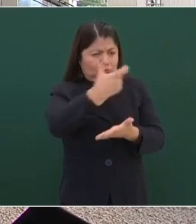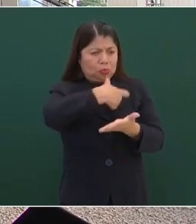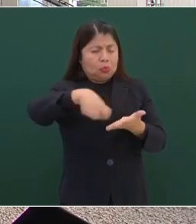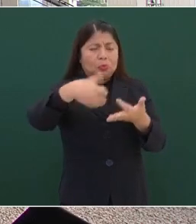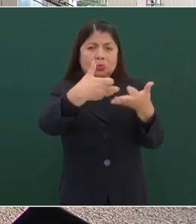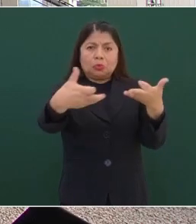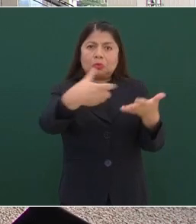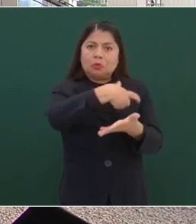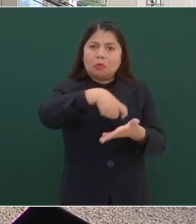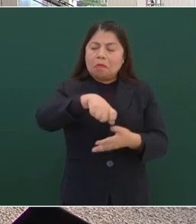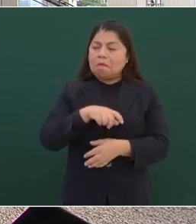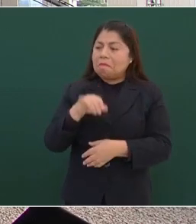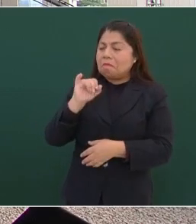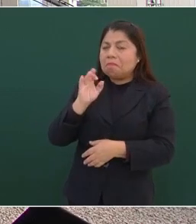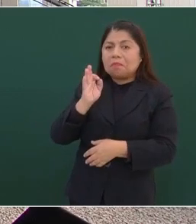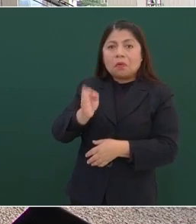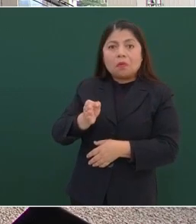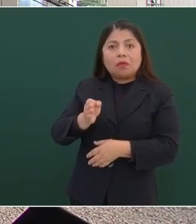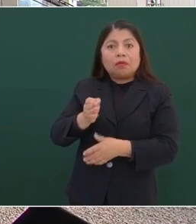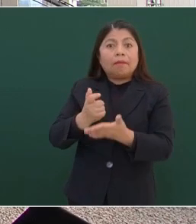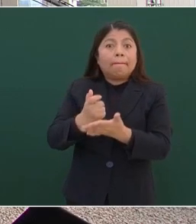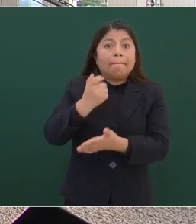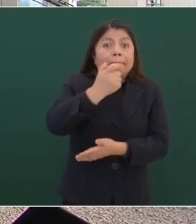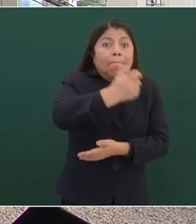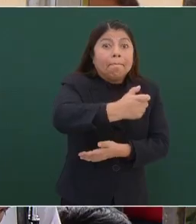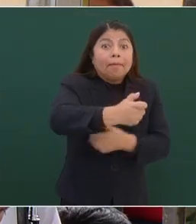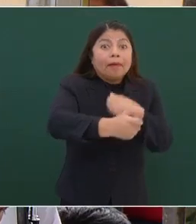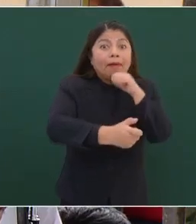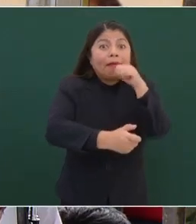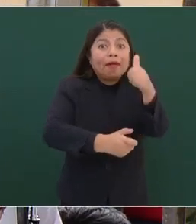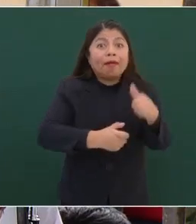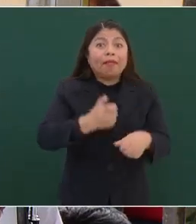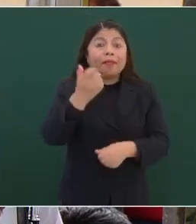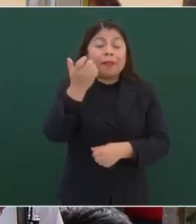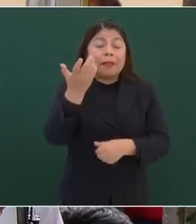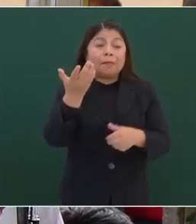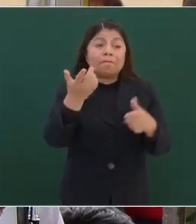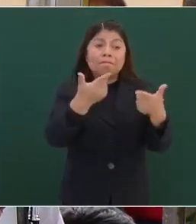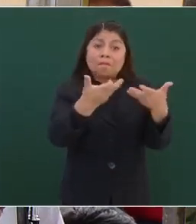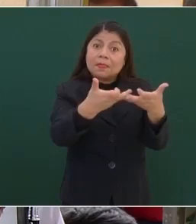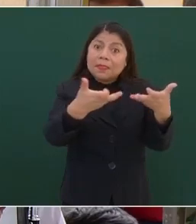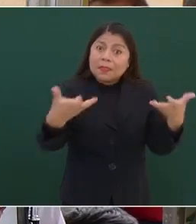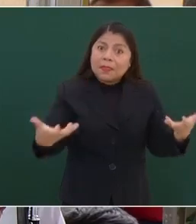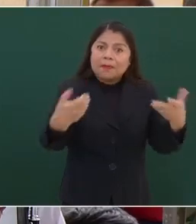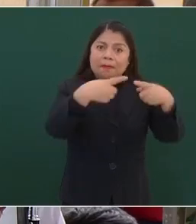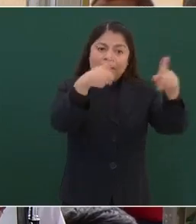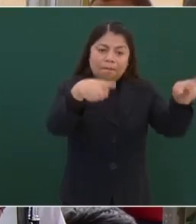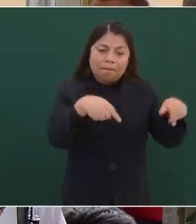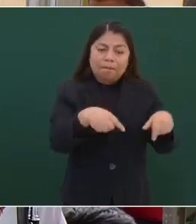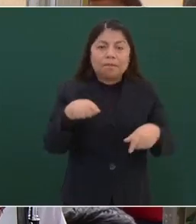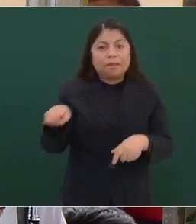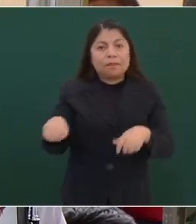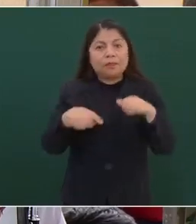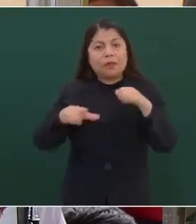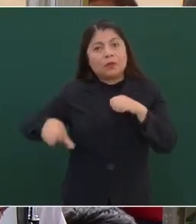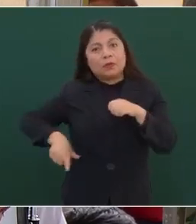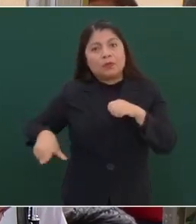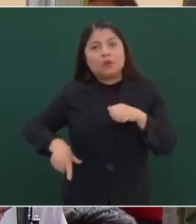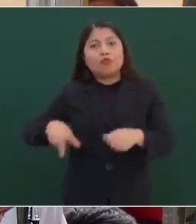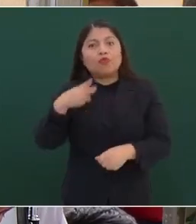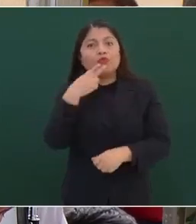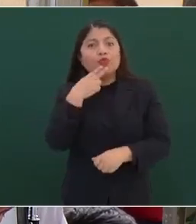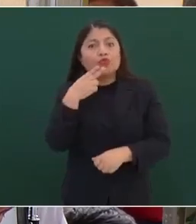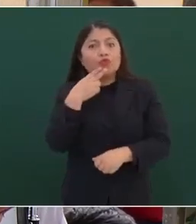pues ya, perdieron todo su terreno y nada más se quedaron con el 10% de esos terrenos. Y realmente ellos siempre con problemas legales